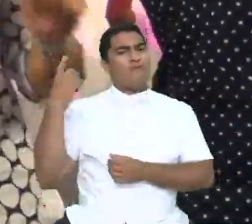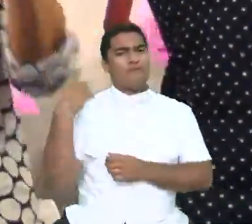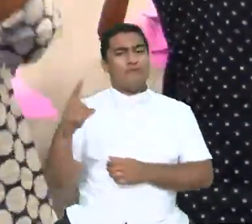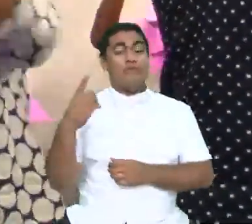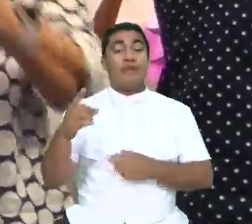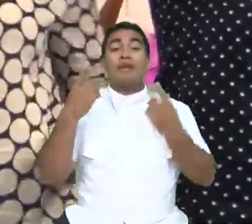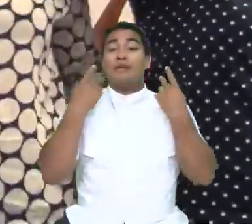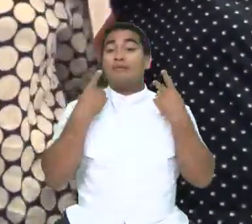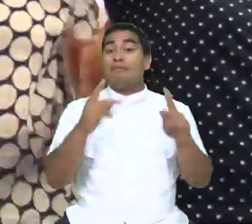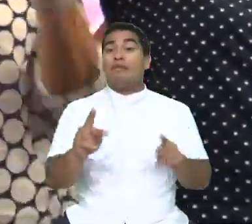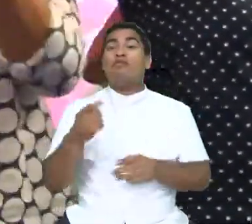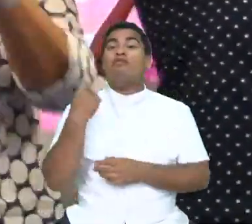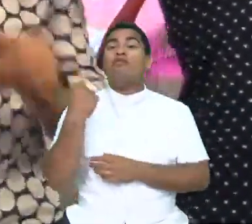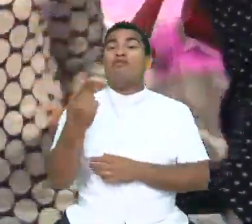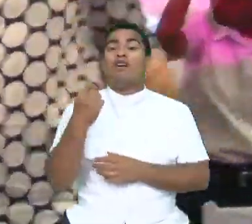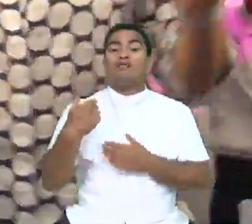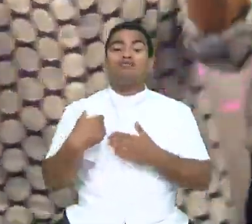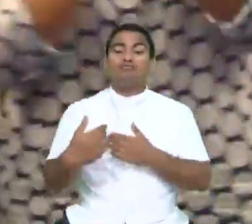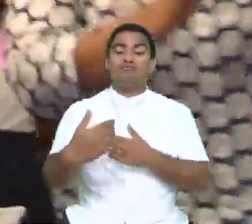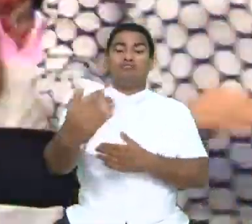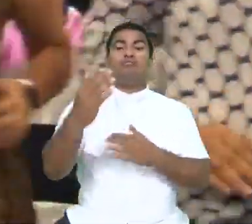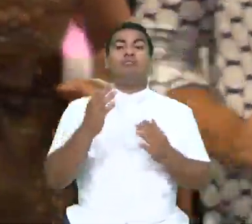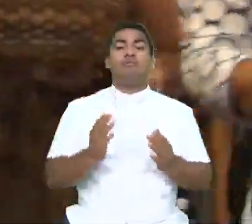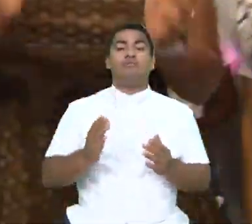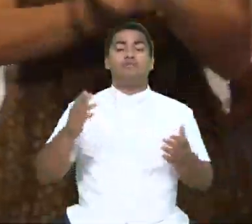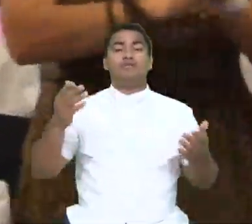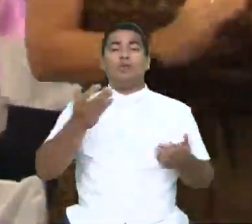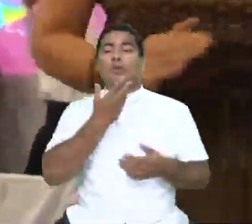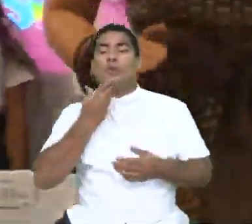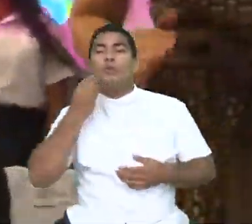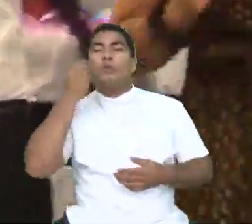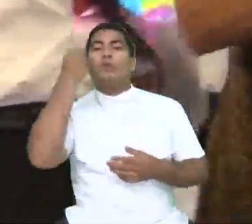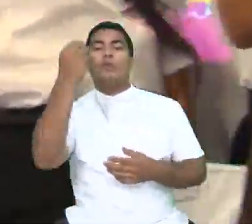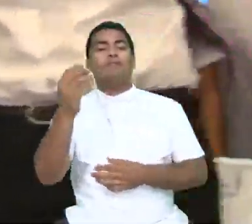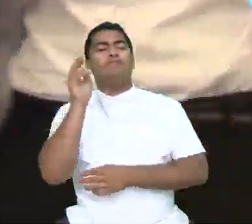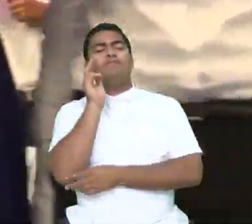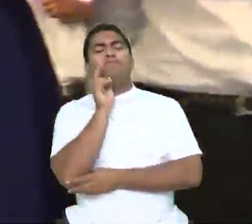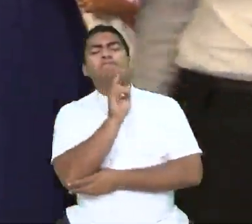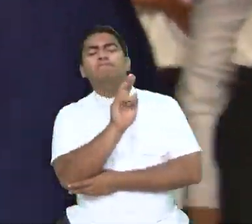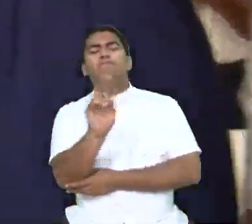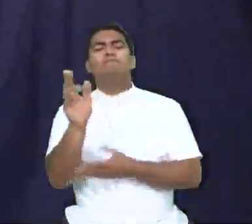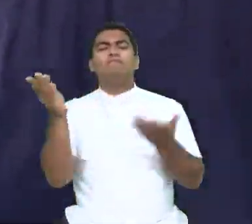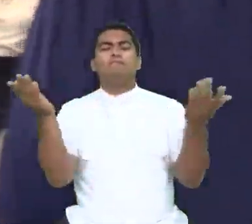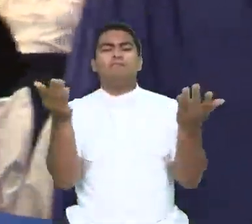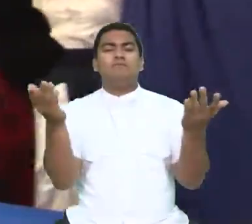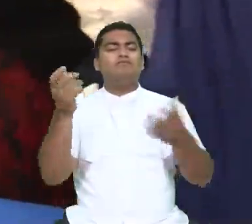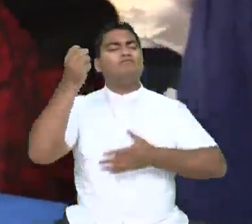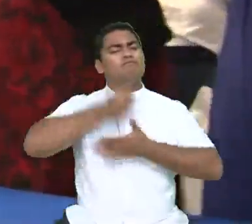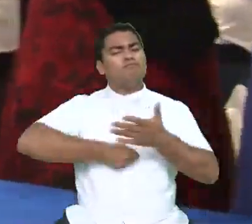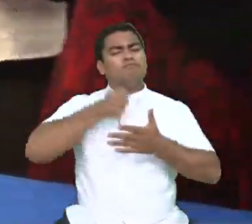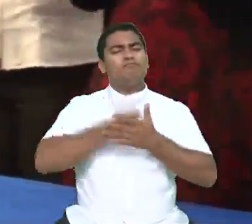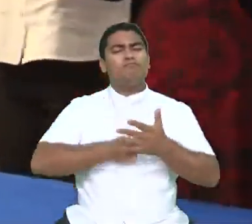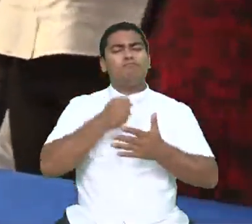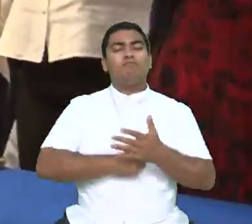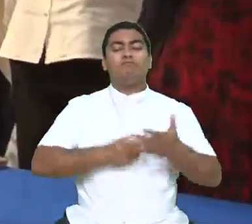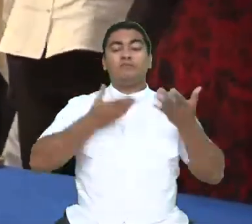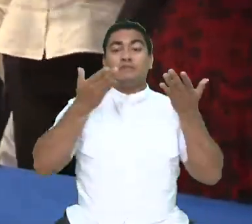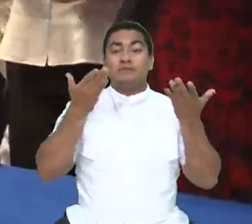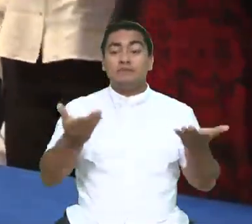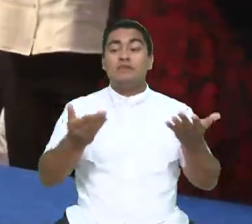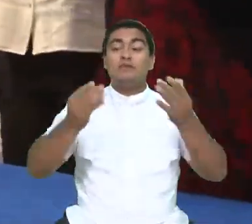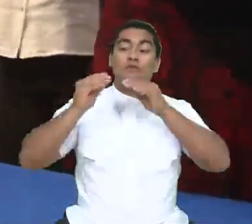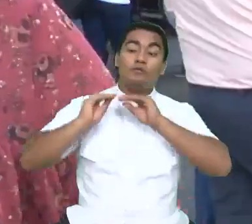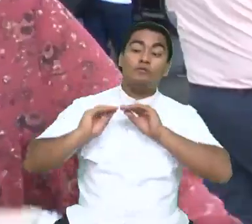seguir avanzando. Que esta generación actual vea, haga grandes esfuerzos para heredar a las